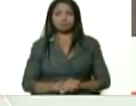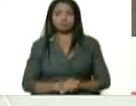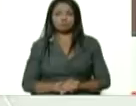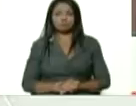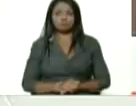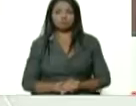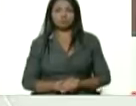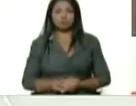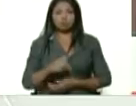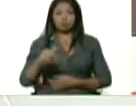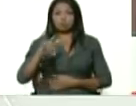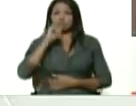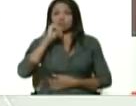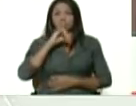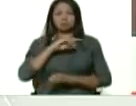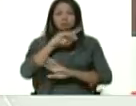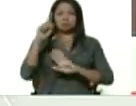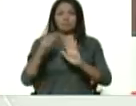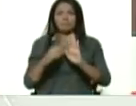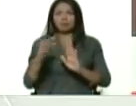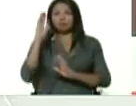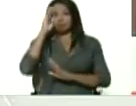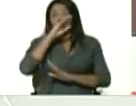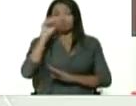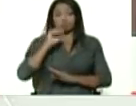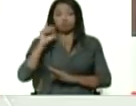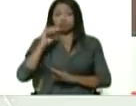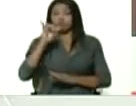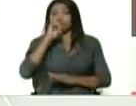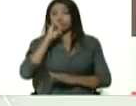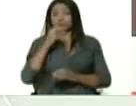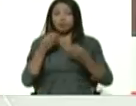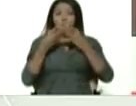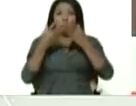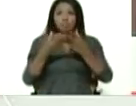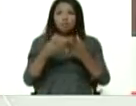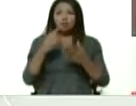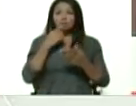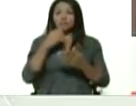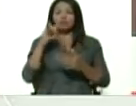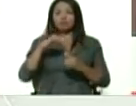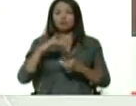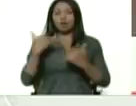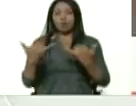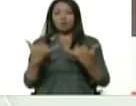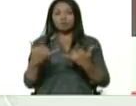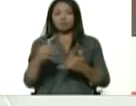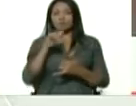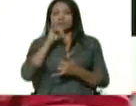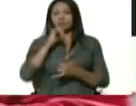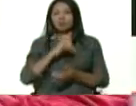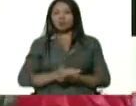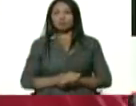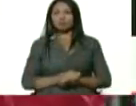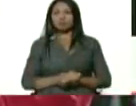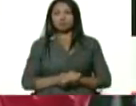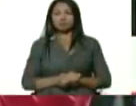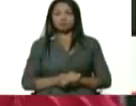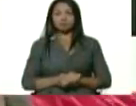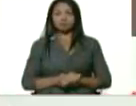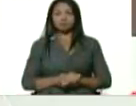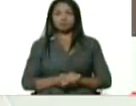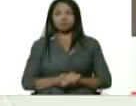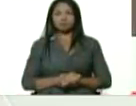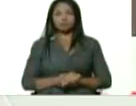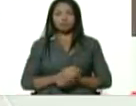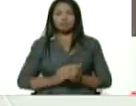Aquí estoy informado, Diosdado. Si te contara lo que me acaba de informar González López, el